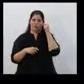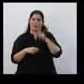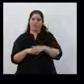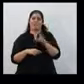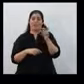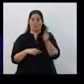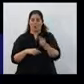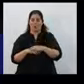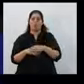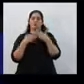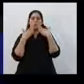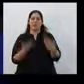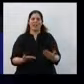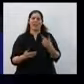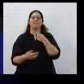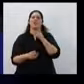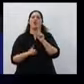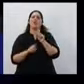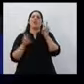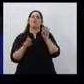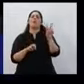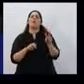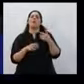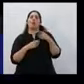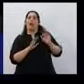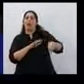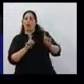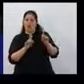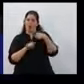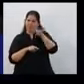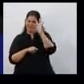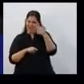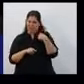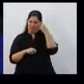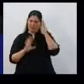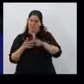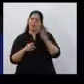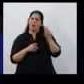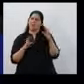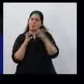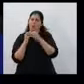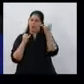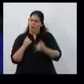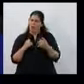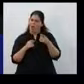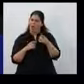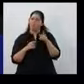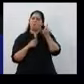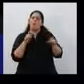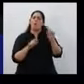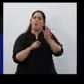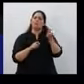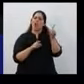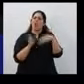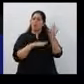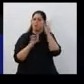muchas gracias no quiero eludir el tema venezuela porque todos saben lo que yo pienso venezuela tiene problemas más problemas tiene los venezolanos